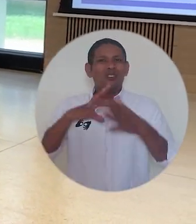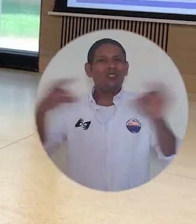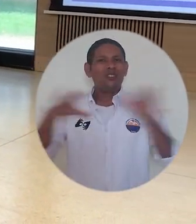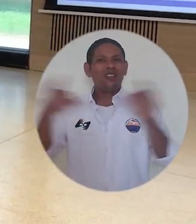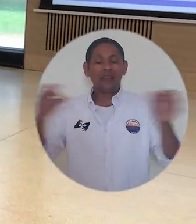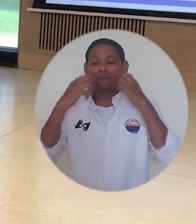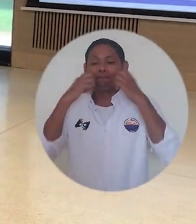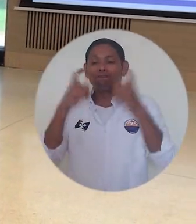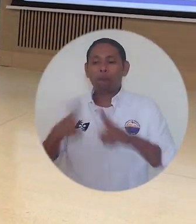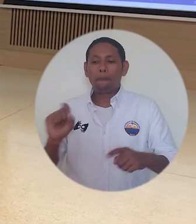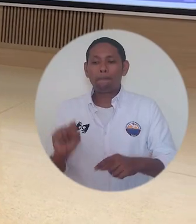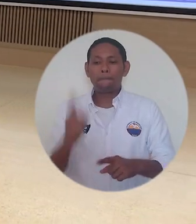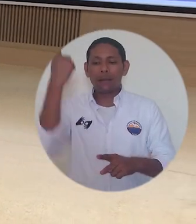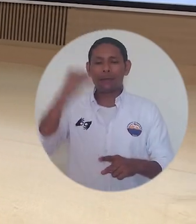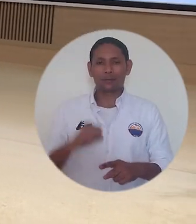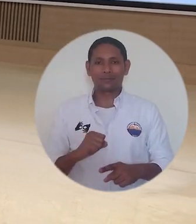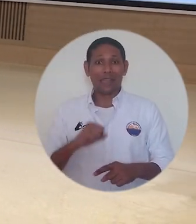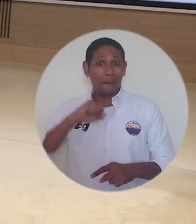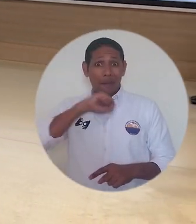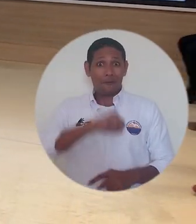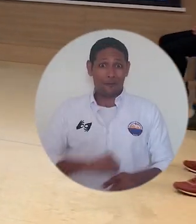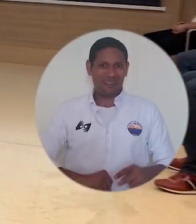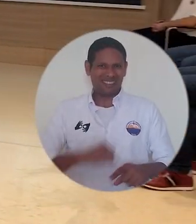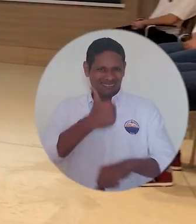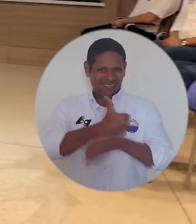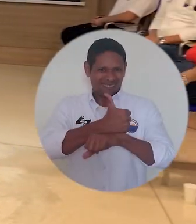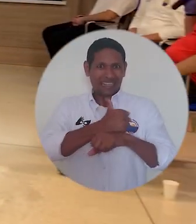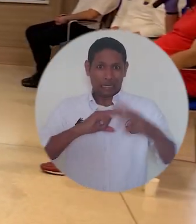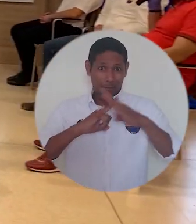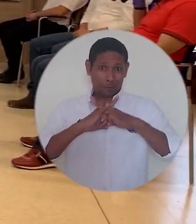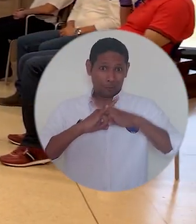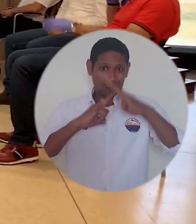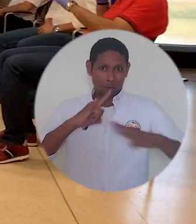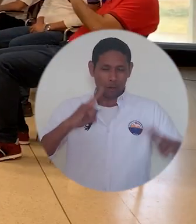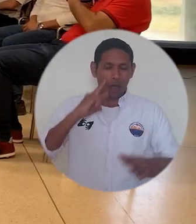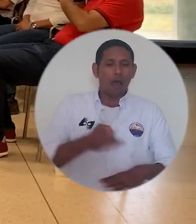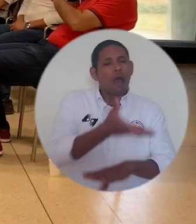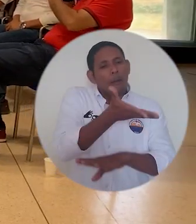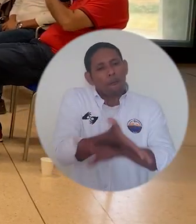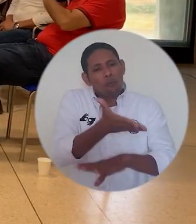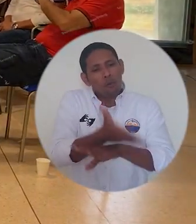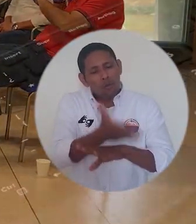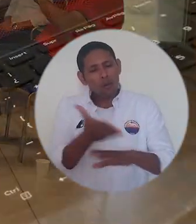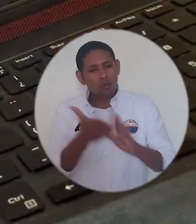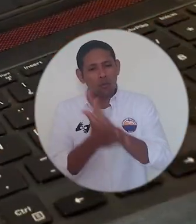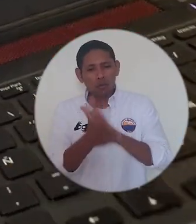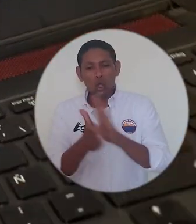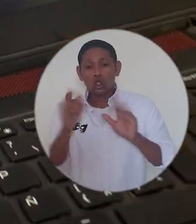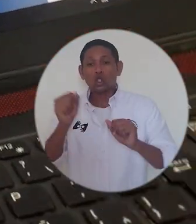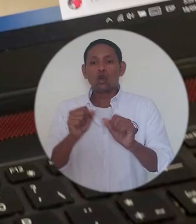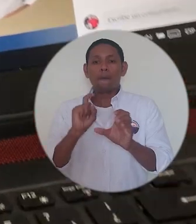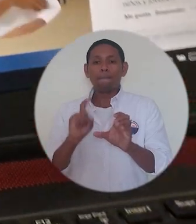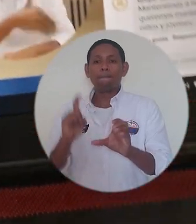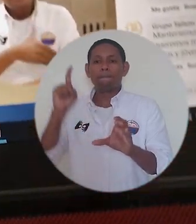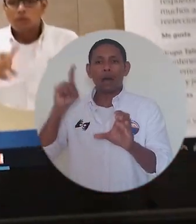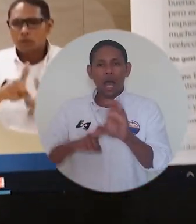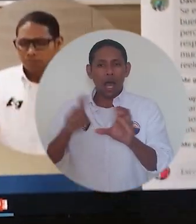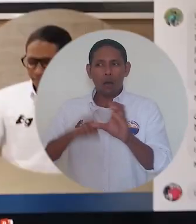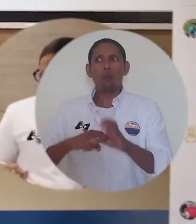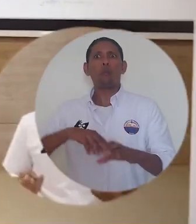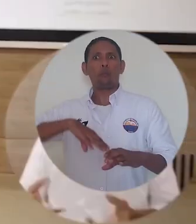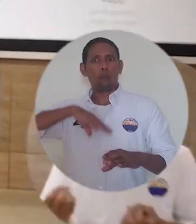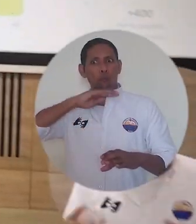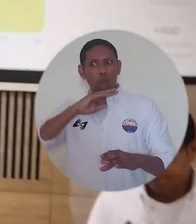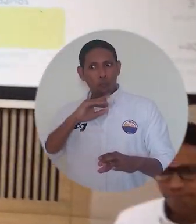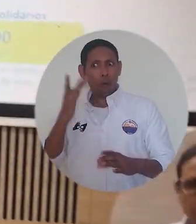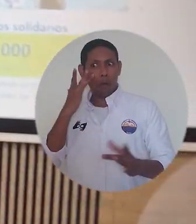primero, el doctor Pablo Vera Salazar, rector de la Universidad del Magdalena, compartió con la comunidad universitaria su propuesto de un modelo de matrículas